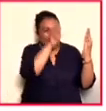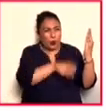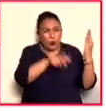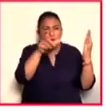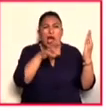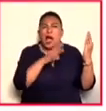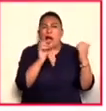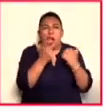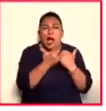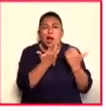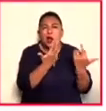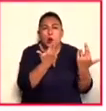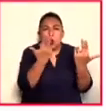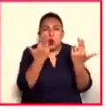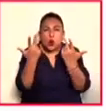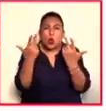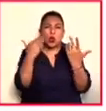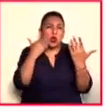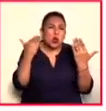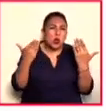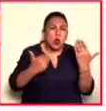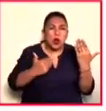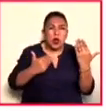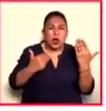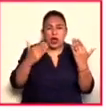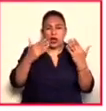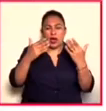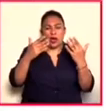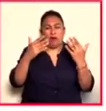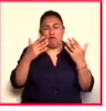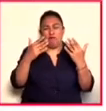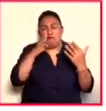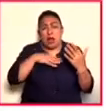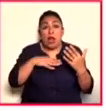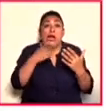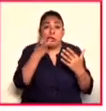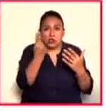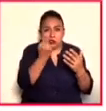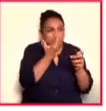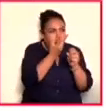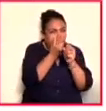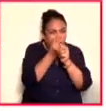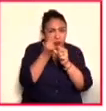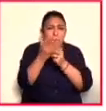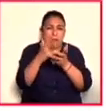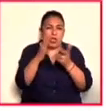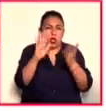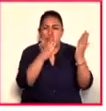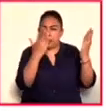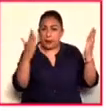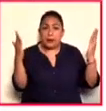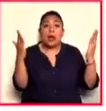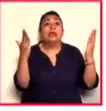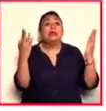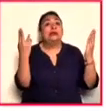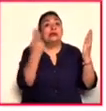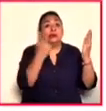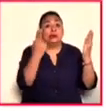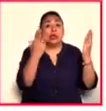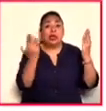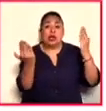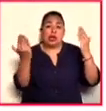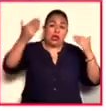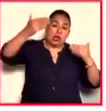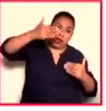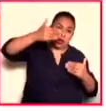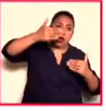rotura o de deformación de la tela. Eso es lo que teníamos que atajar. En la mayor parte de los casos lo tuvimos que hacer en vertical y